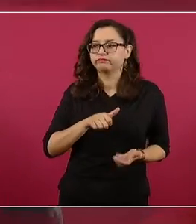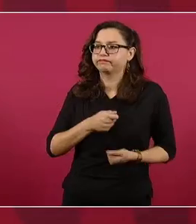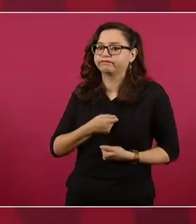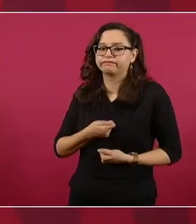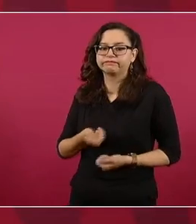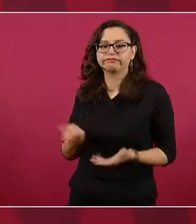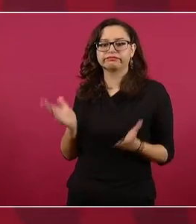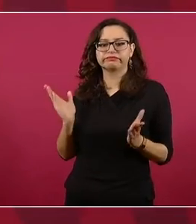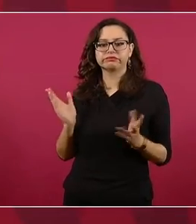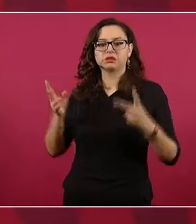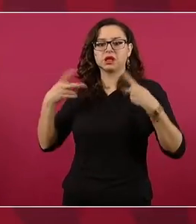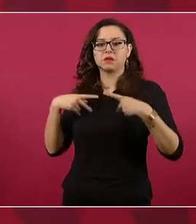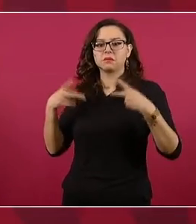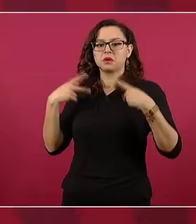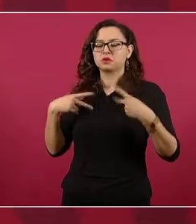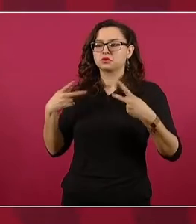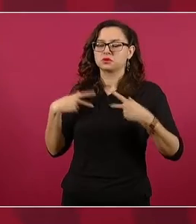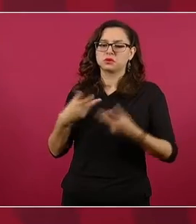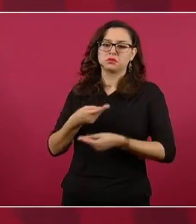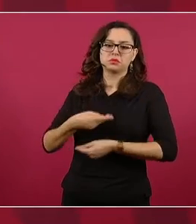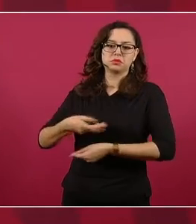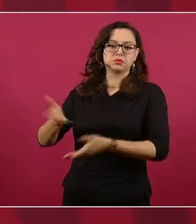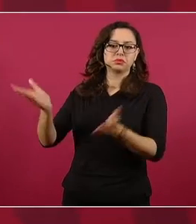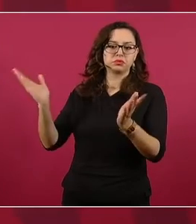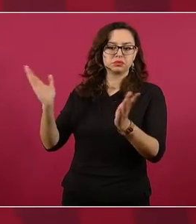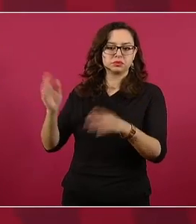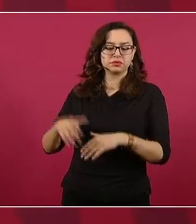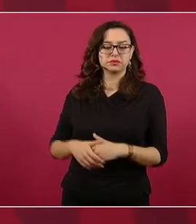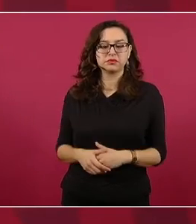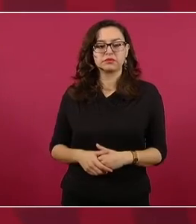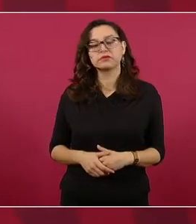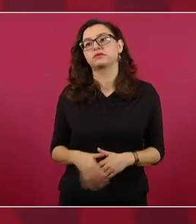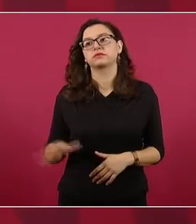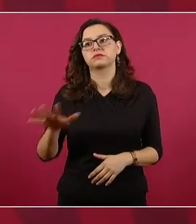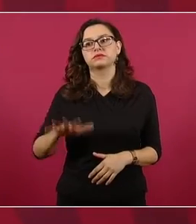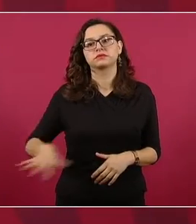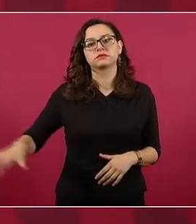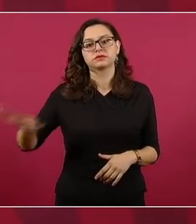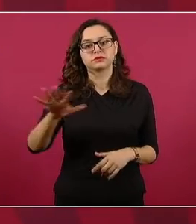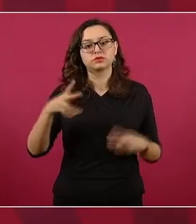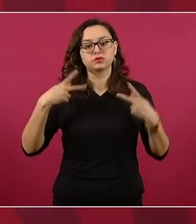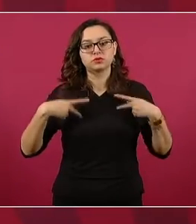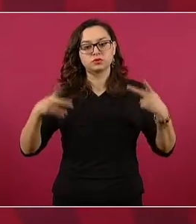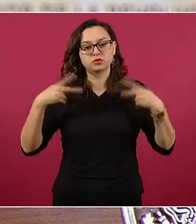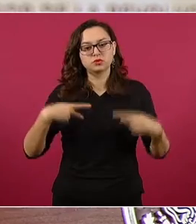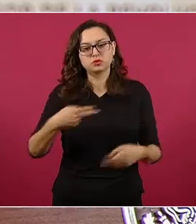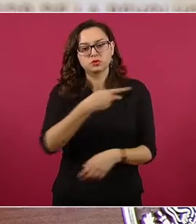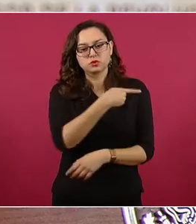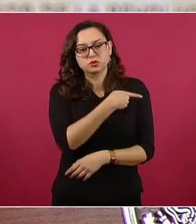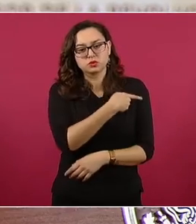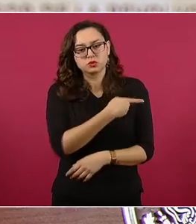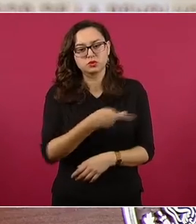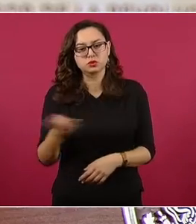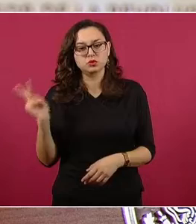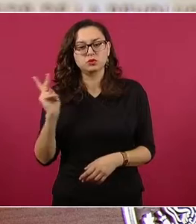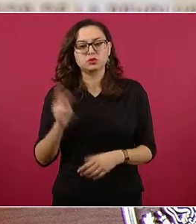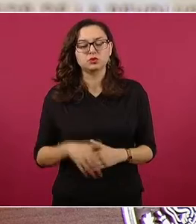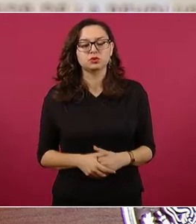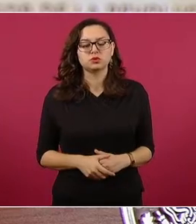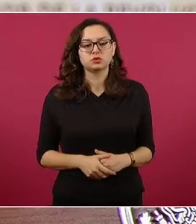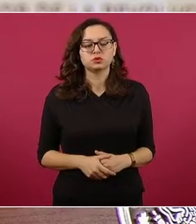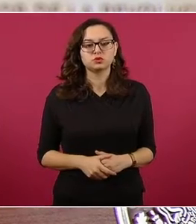se entregue a la población más pobre del país. Y por